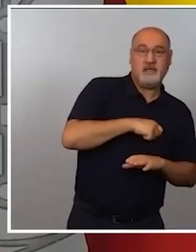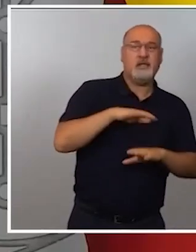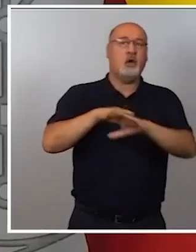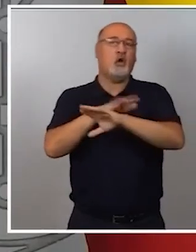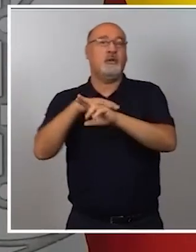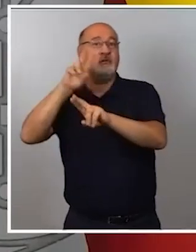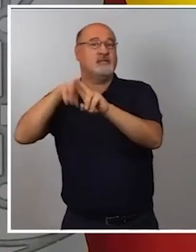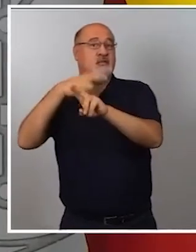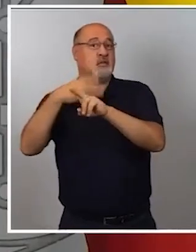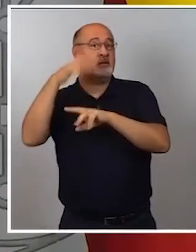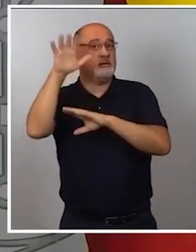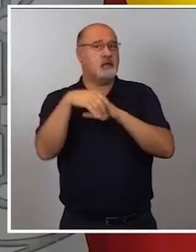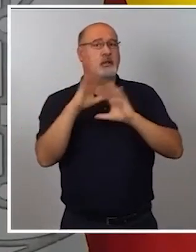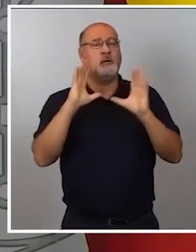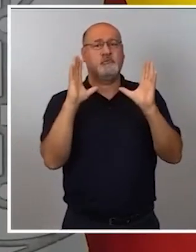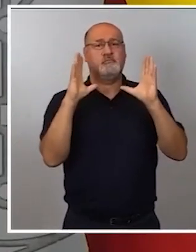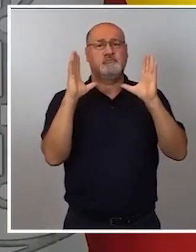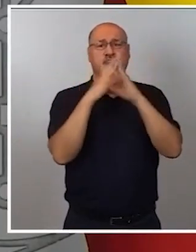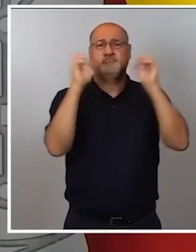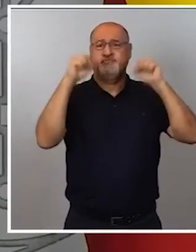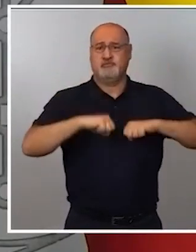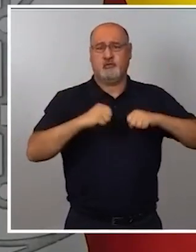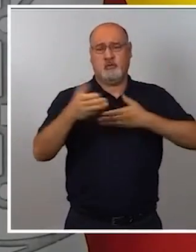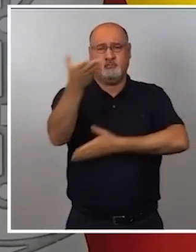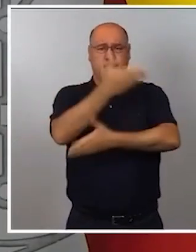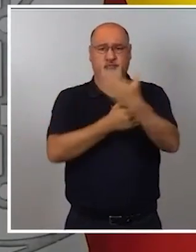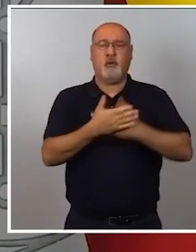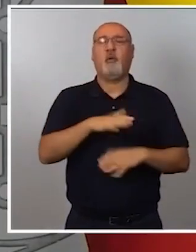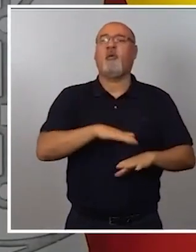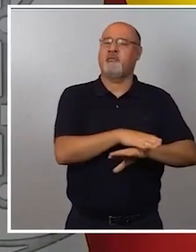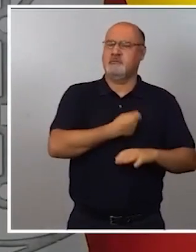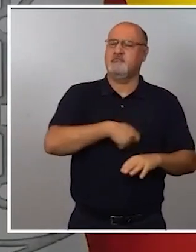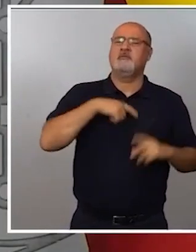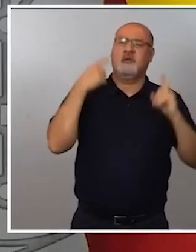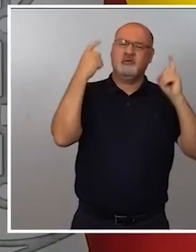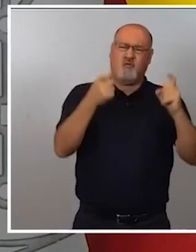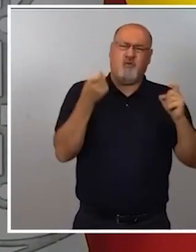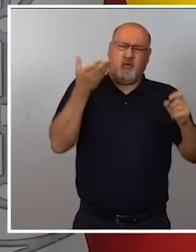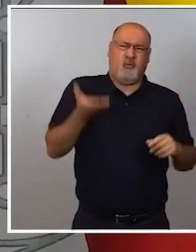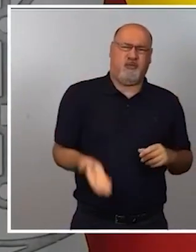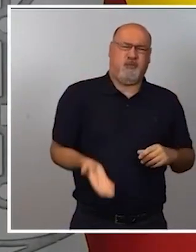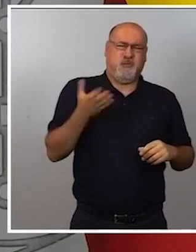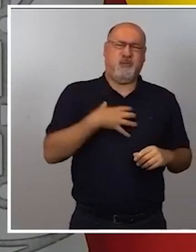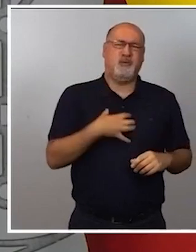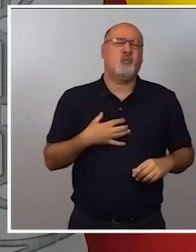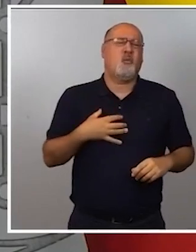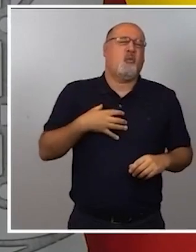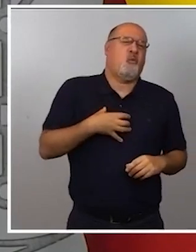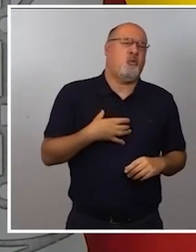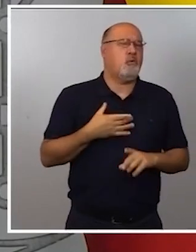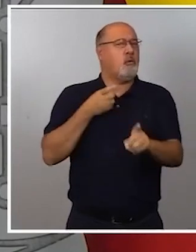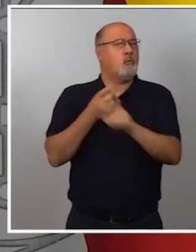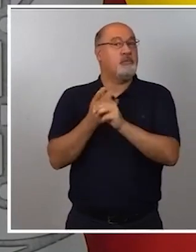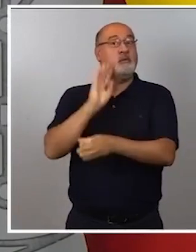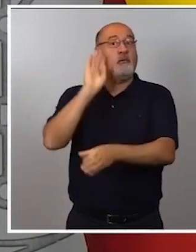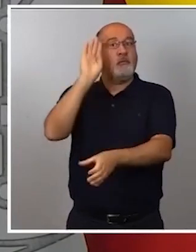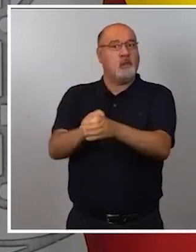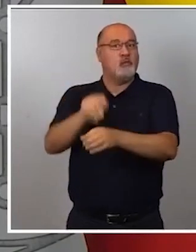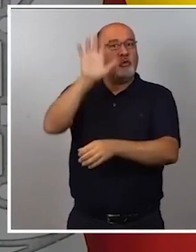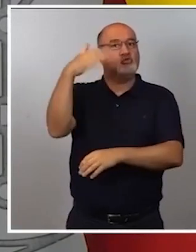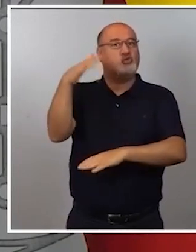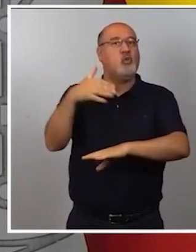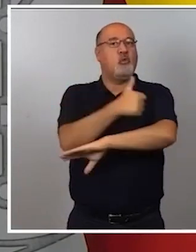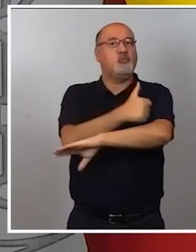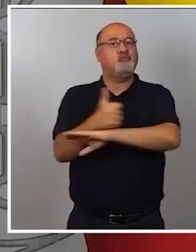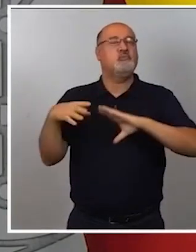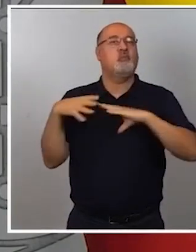Creo que o goberno de España ha hecho esforzos moi importantes en aras a la convivencia en Cataluña. Creo que hai un agotamiento social